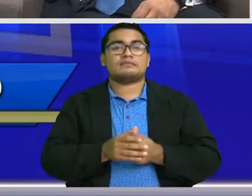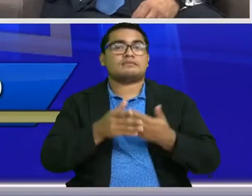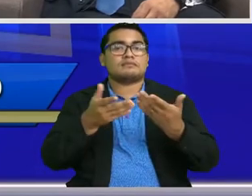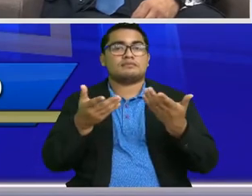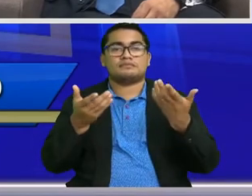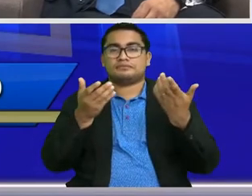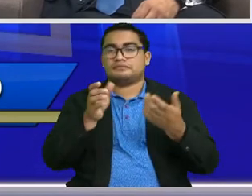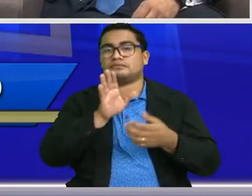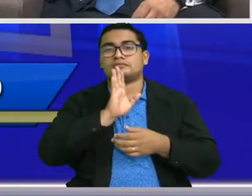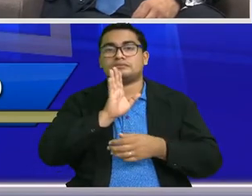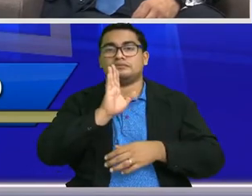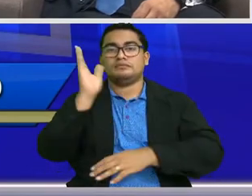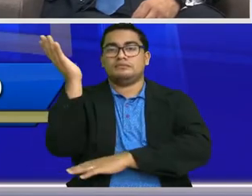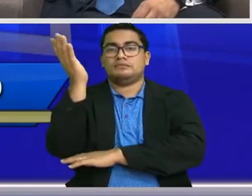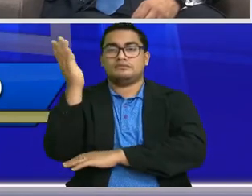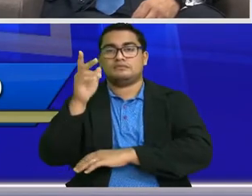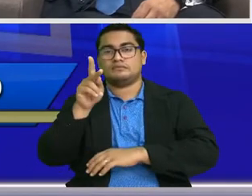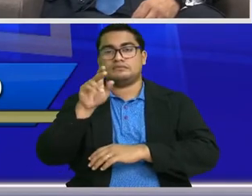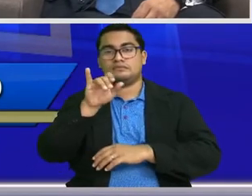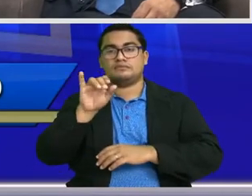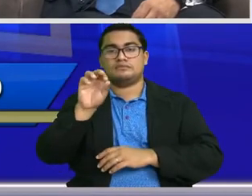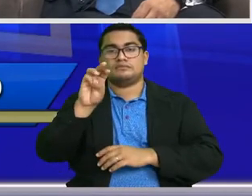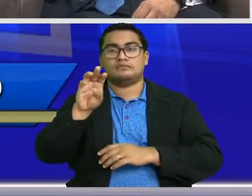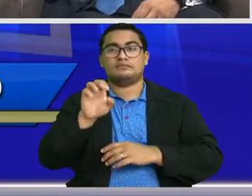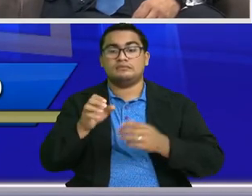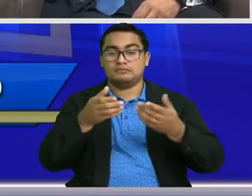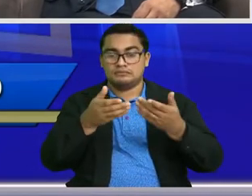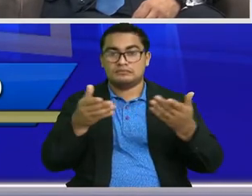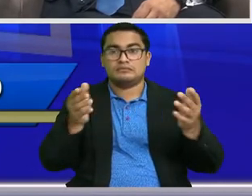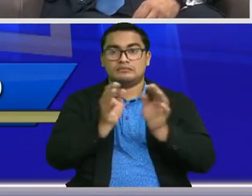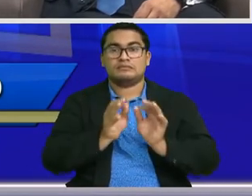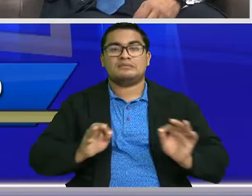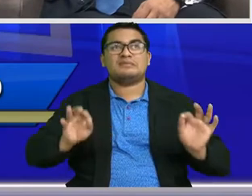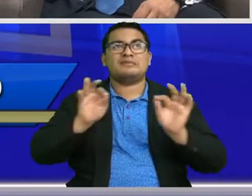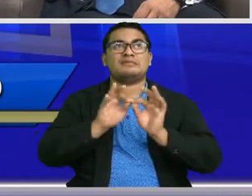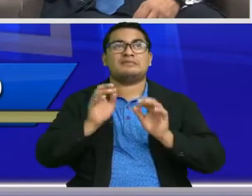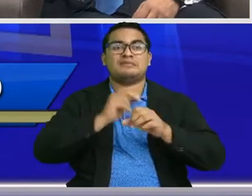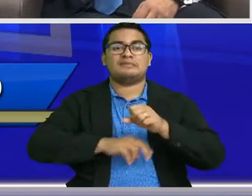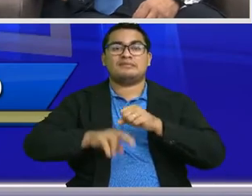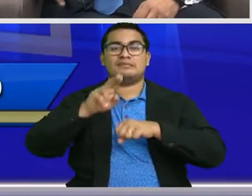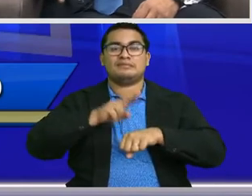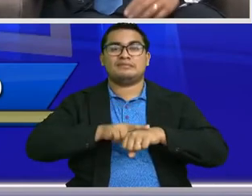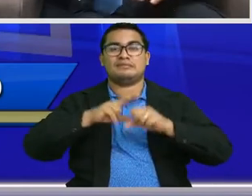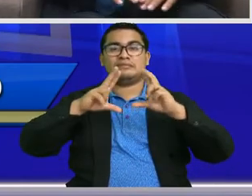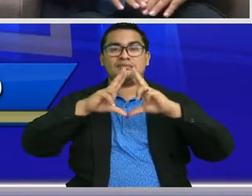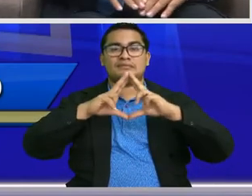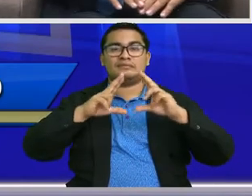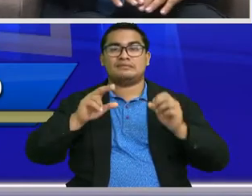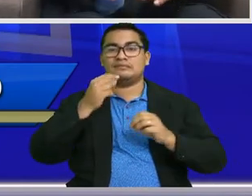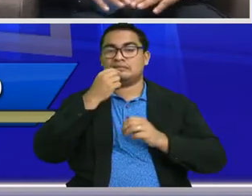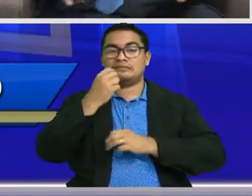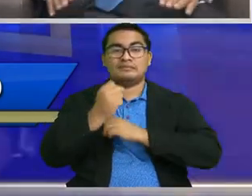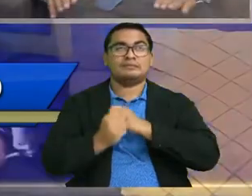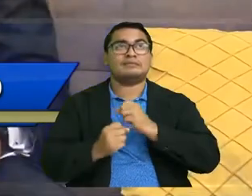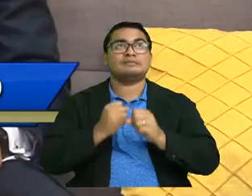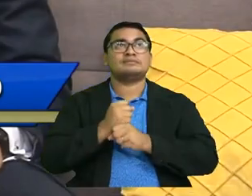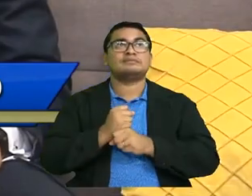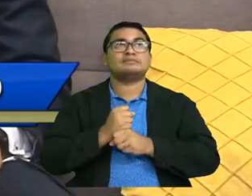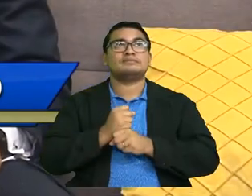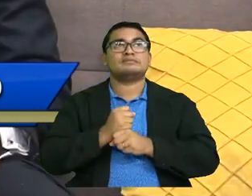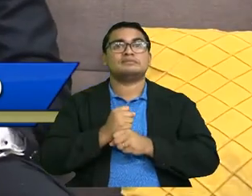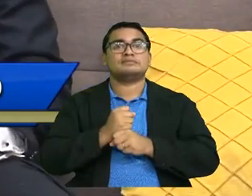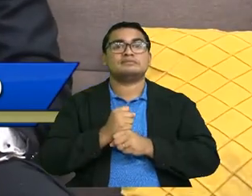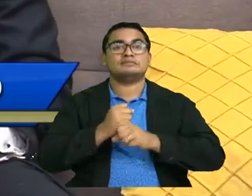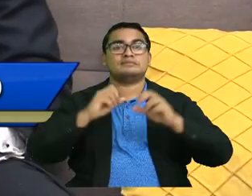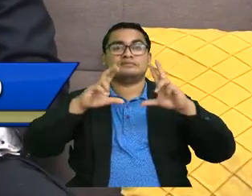de Expo Pyme como el impacto, la trascendencia que tiene a nivel nacional, es enorme. Tanto así que este año ya tiene que salir de